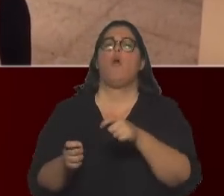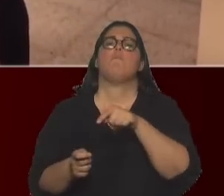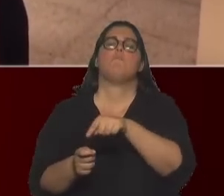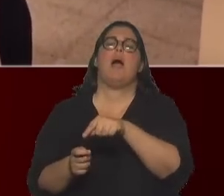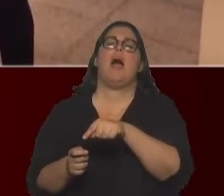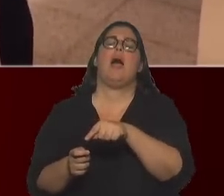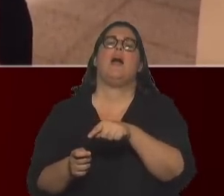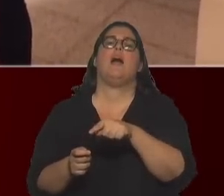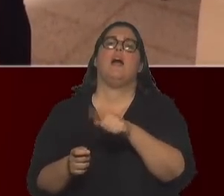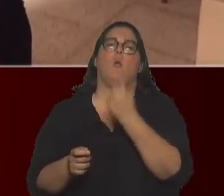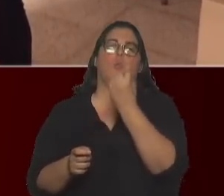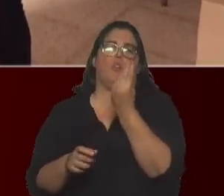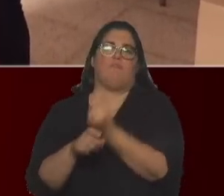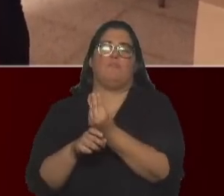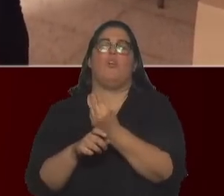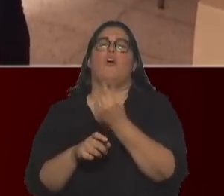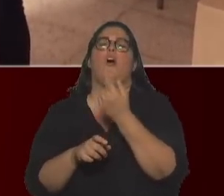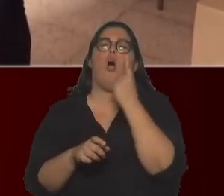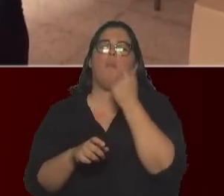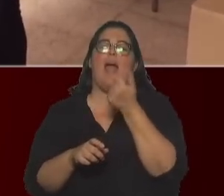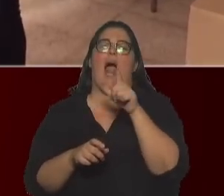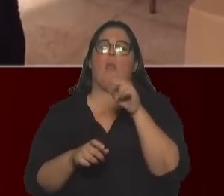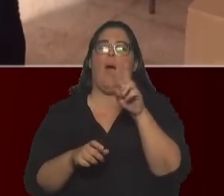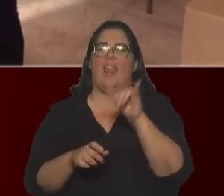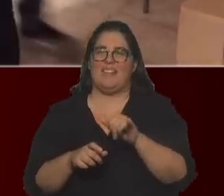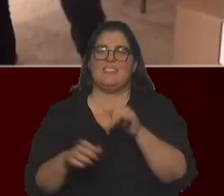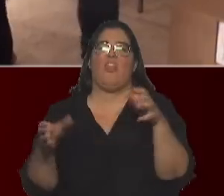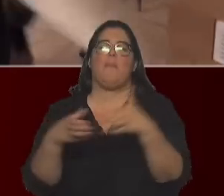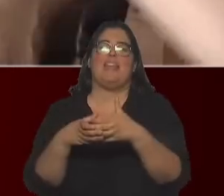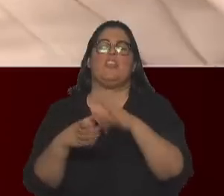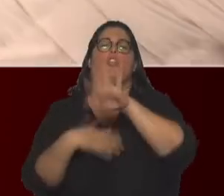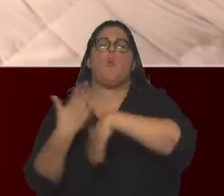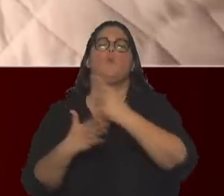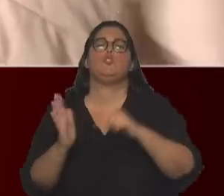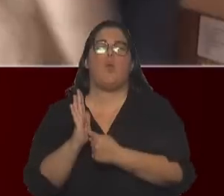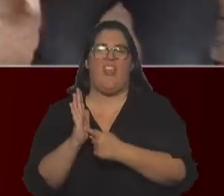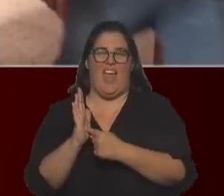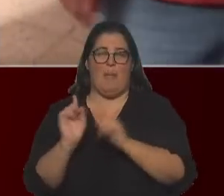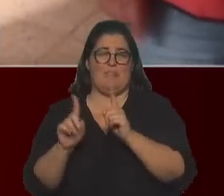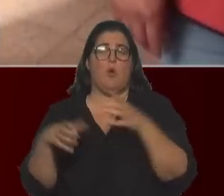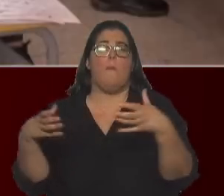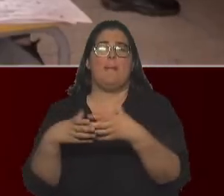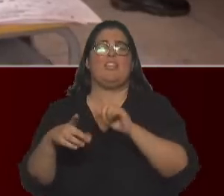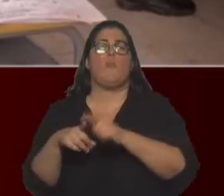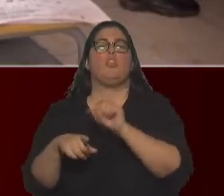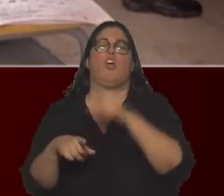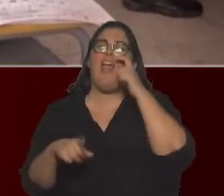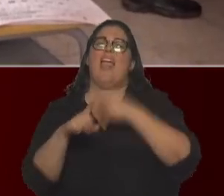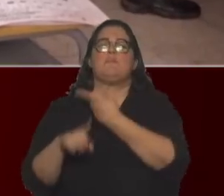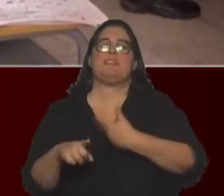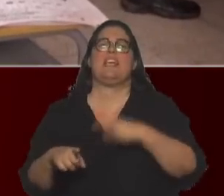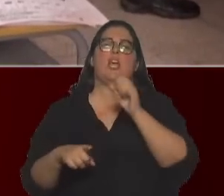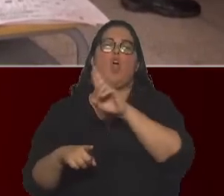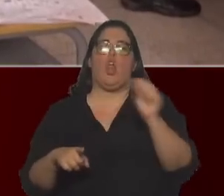el alcalde Aquiles Álvarez de Revolución Ciudadana, decíamos, el partido del exmandatario Rafael Correa. Una elección